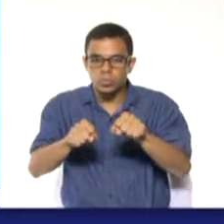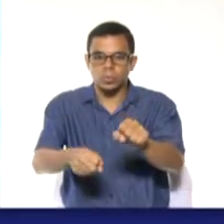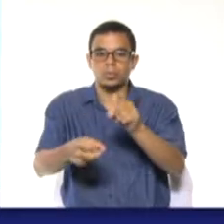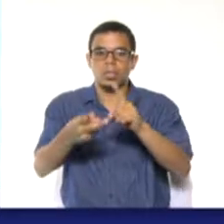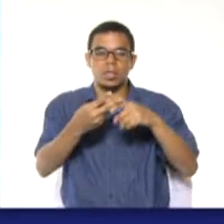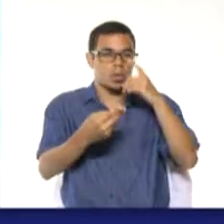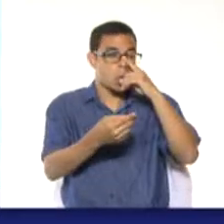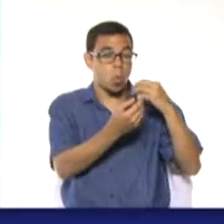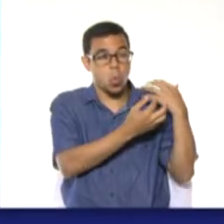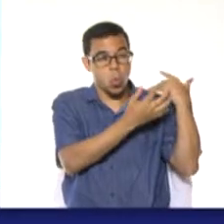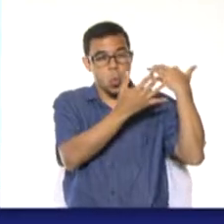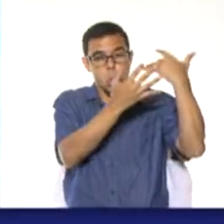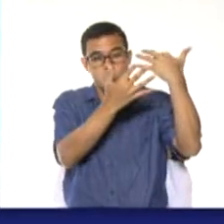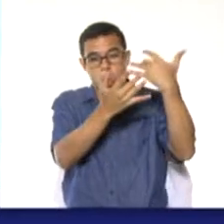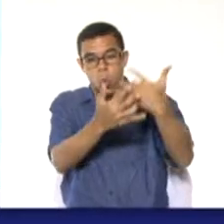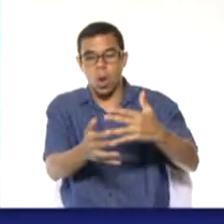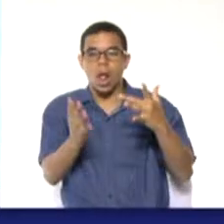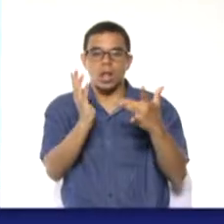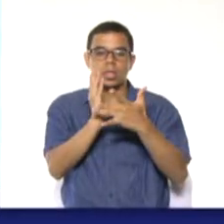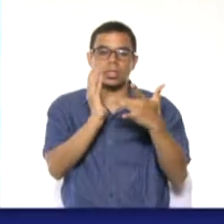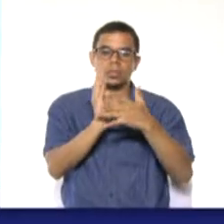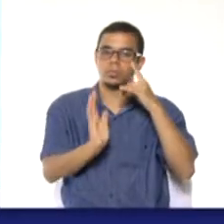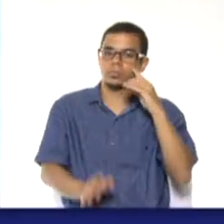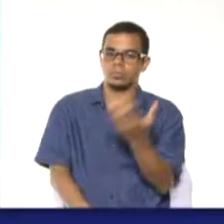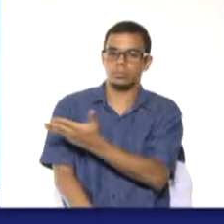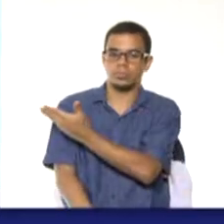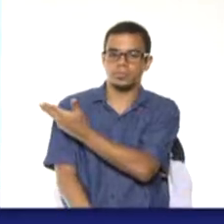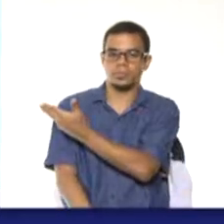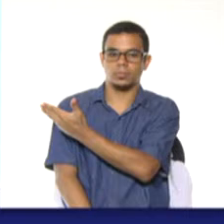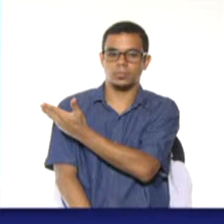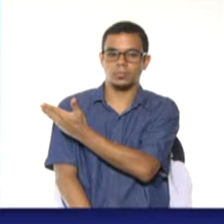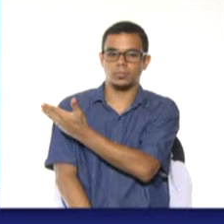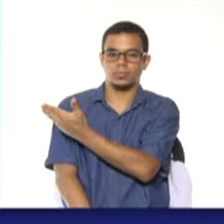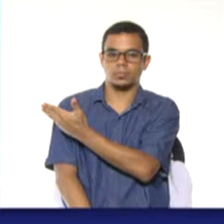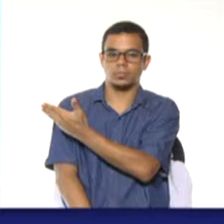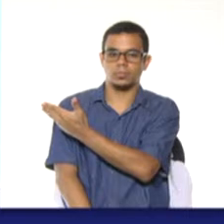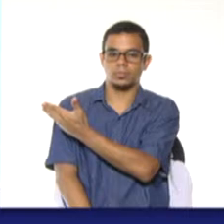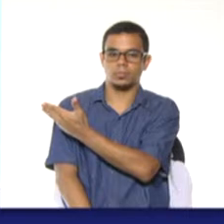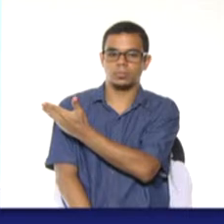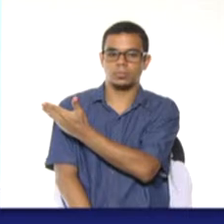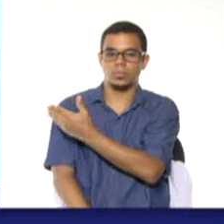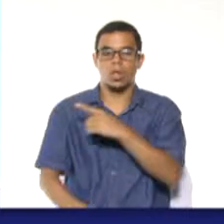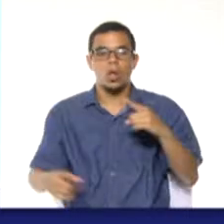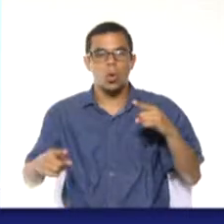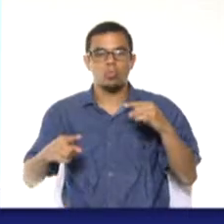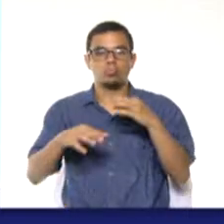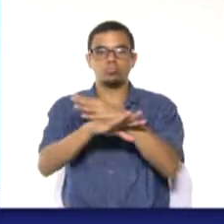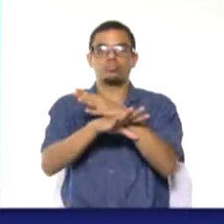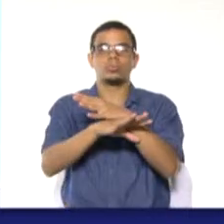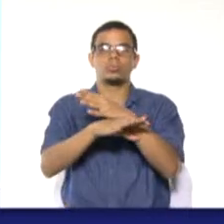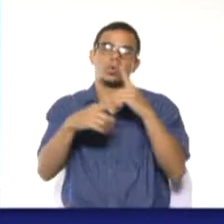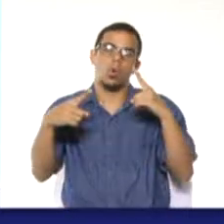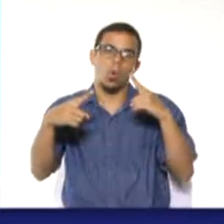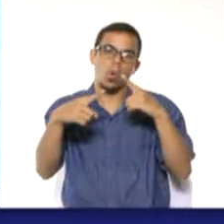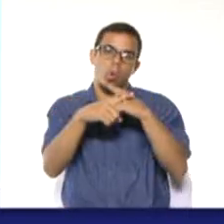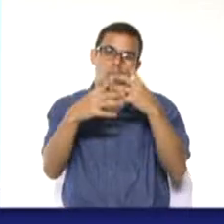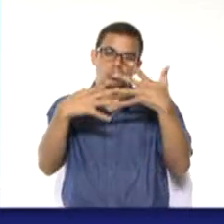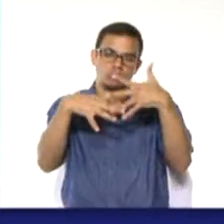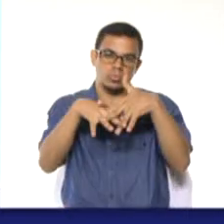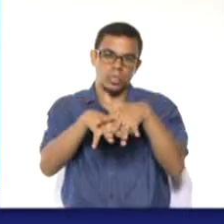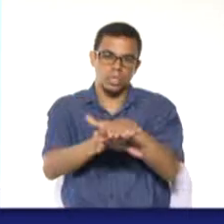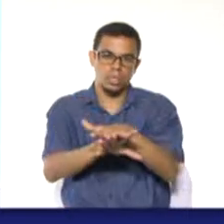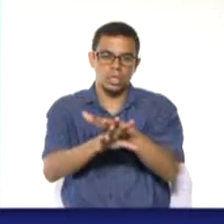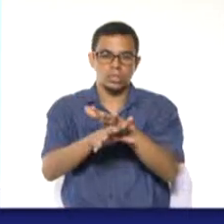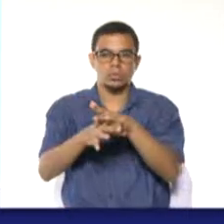tractores, luego los cultivos de cruza natural, como pueden observar en la lámina, labranza